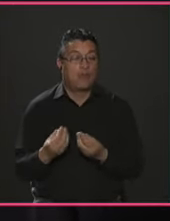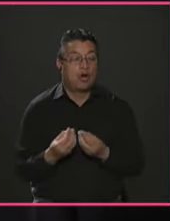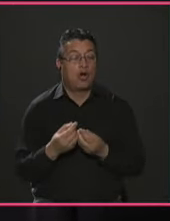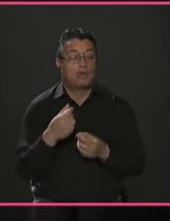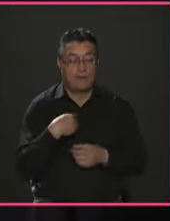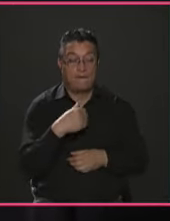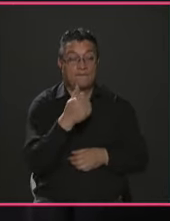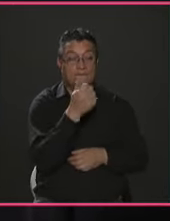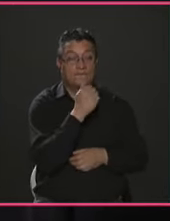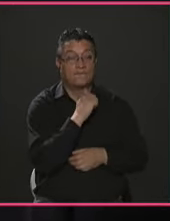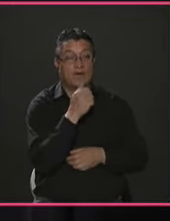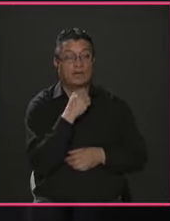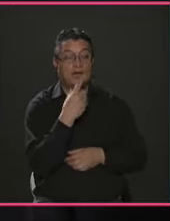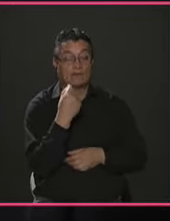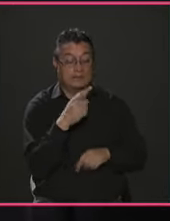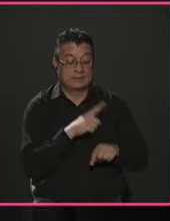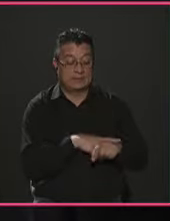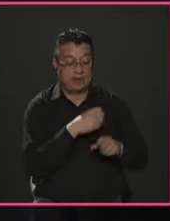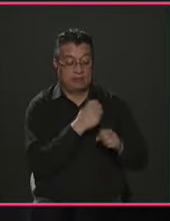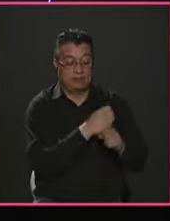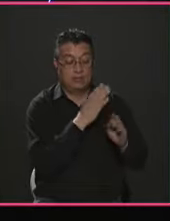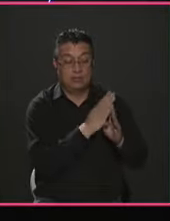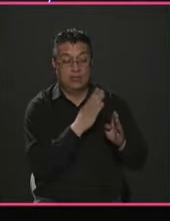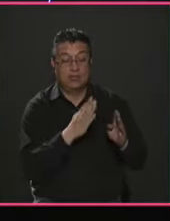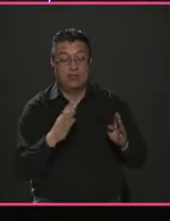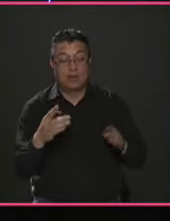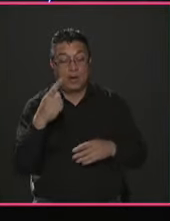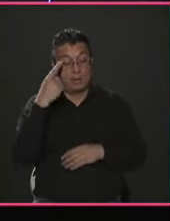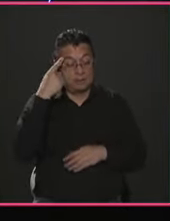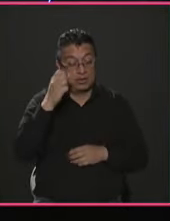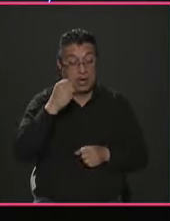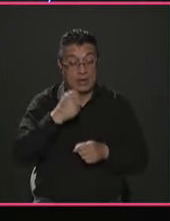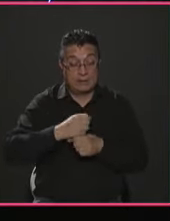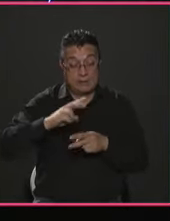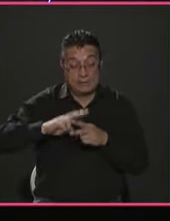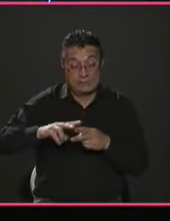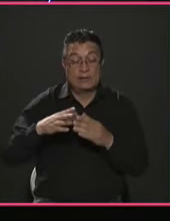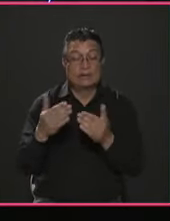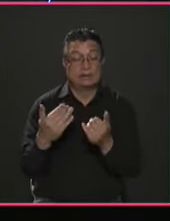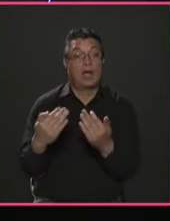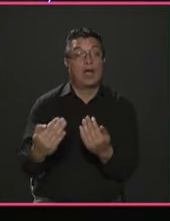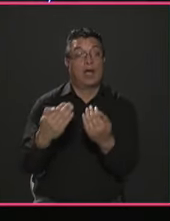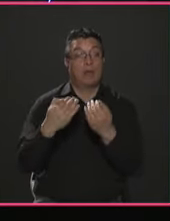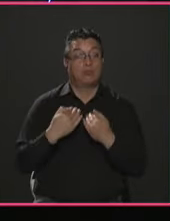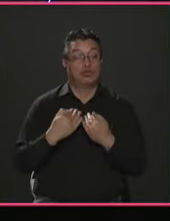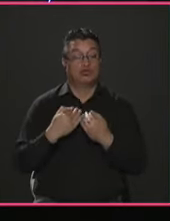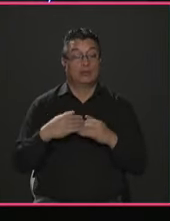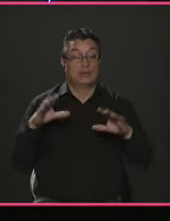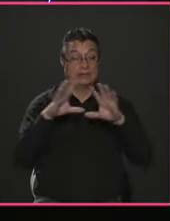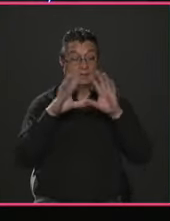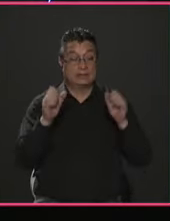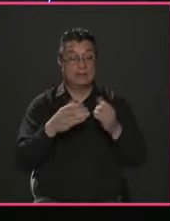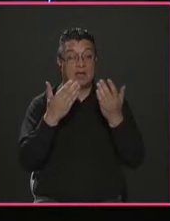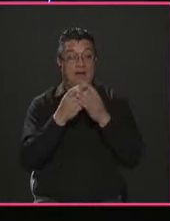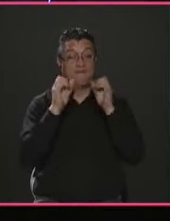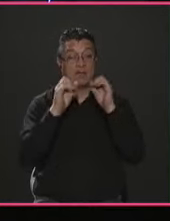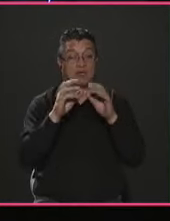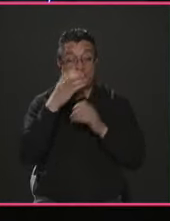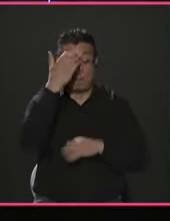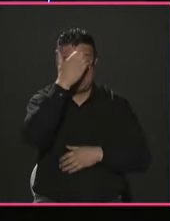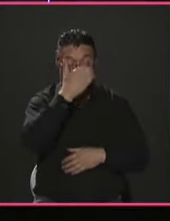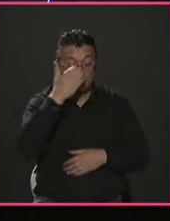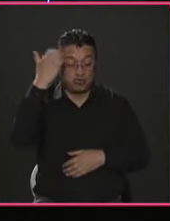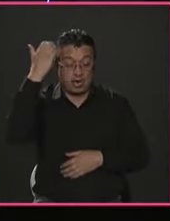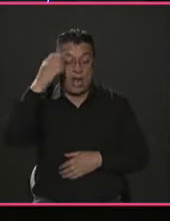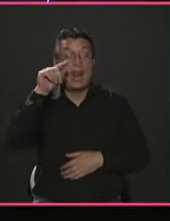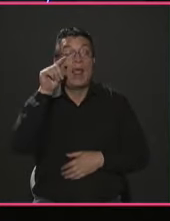nos está faltando un buen trecho de trabajo ahí sí pero para hacer esto se requiere apoyo sí los sistemas de formación profesional se van